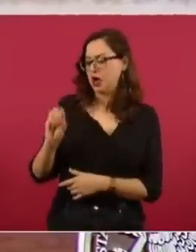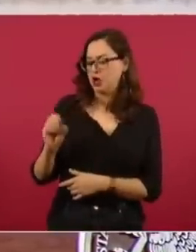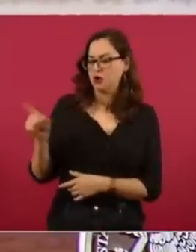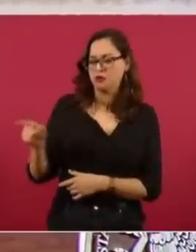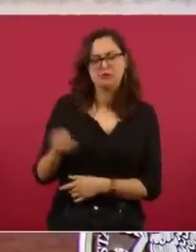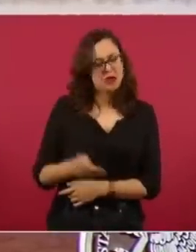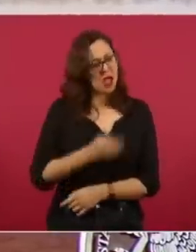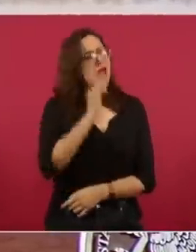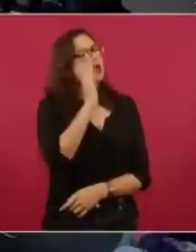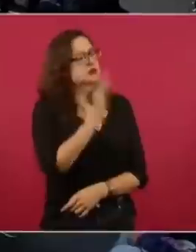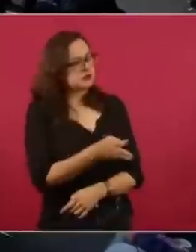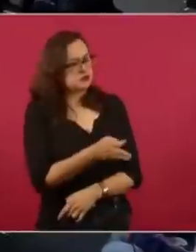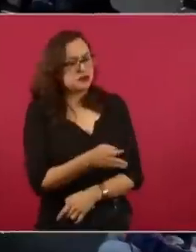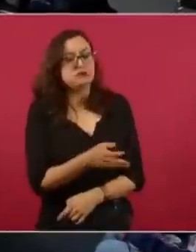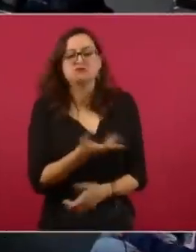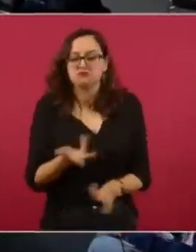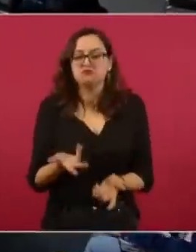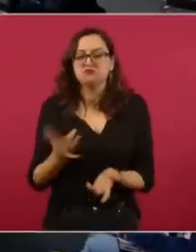Y